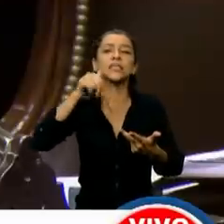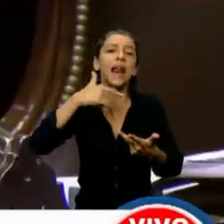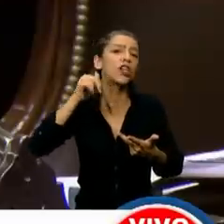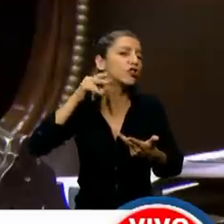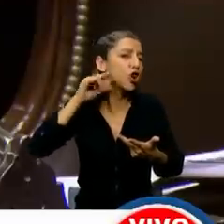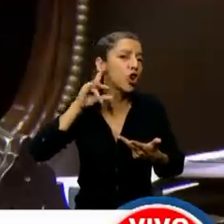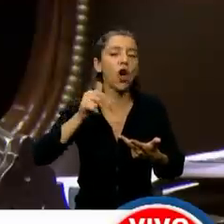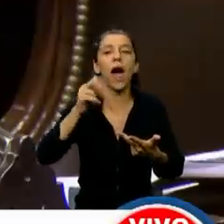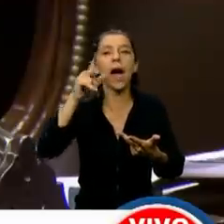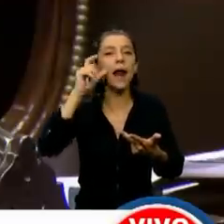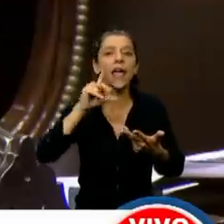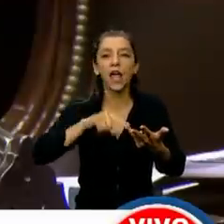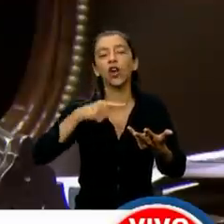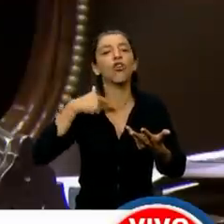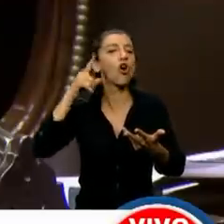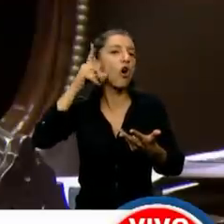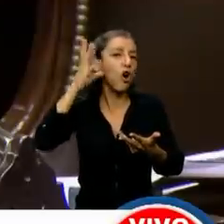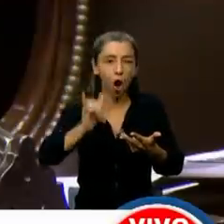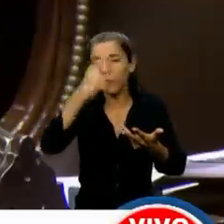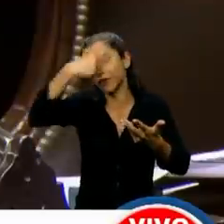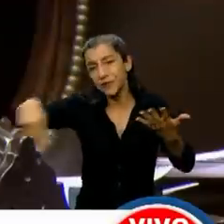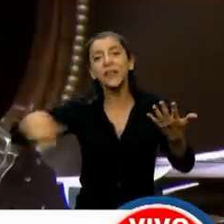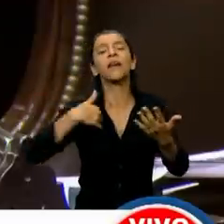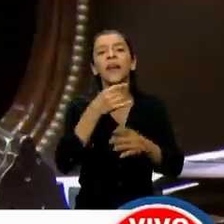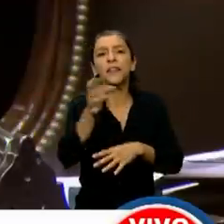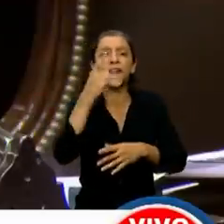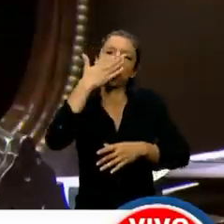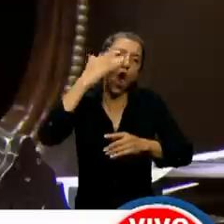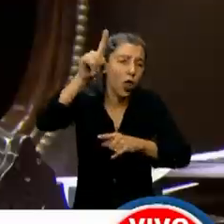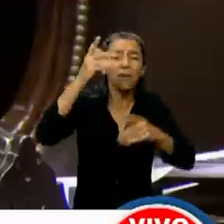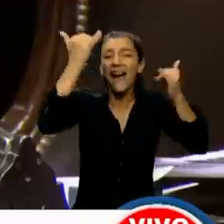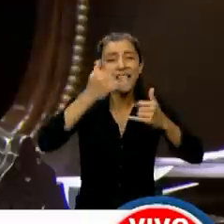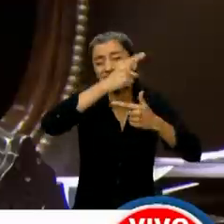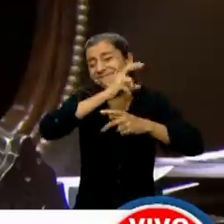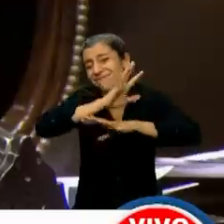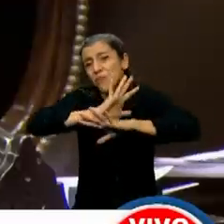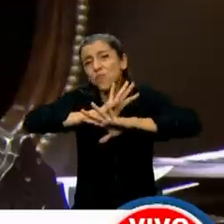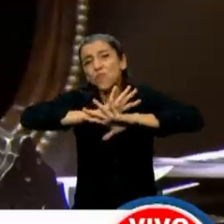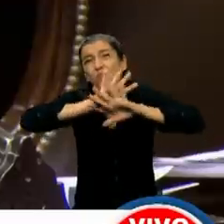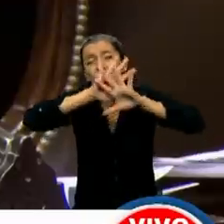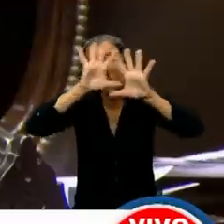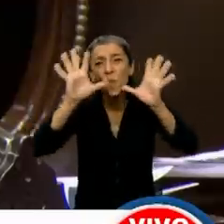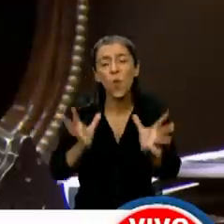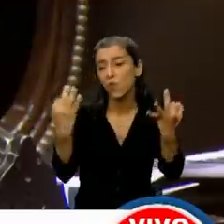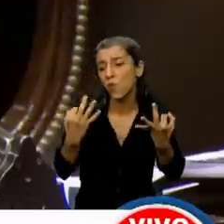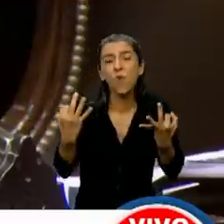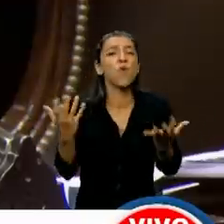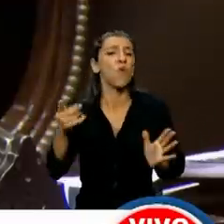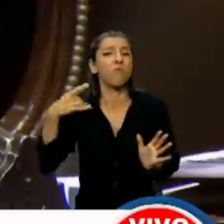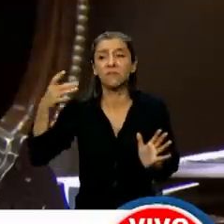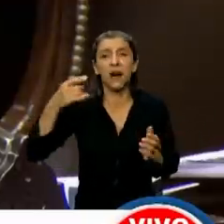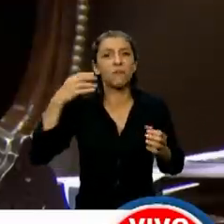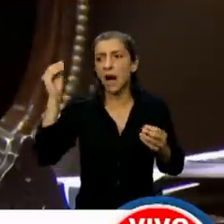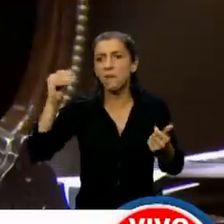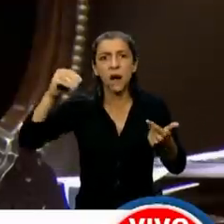rosario cañada de gómez y el tren urbano de córdoba porque dijo esto señor presidente porque me acuerdo del